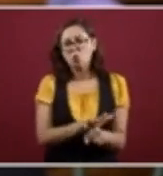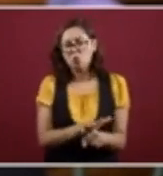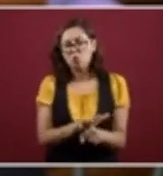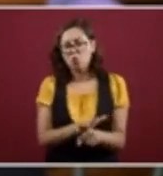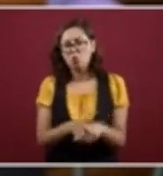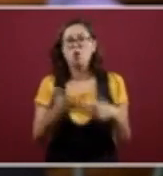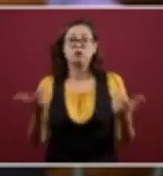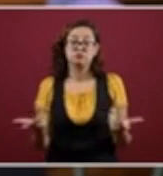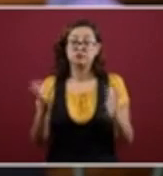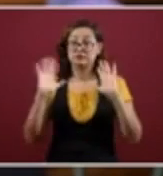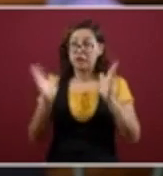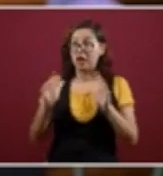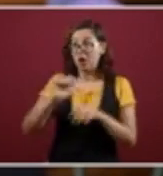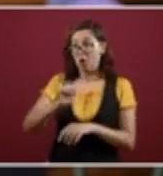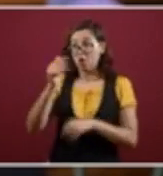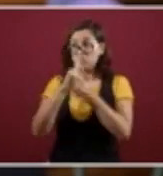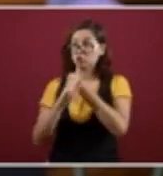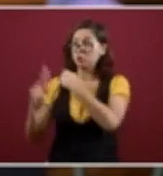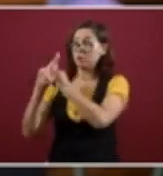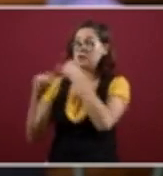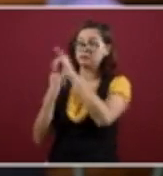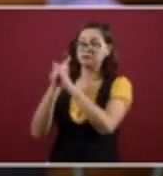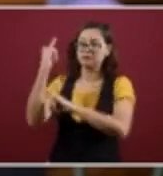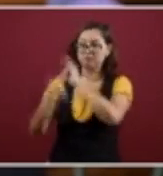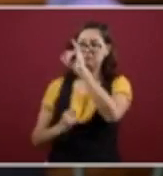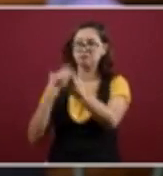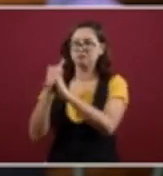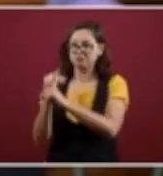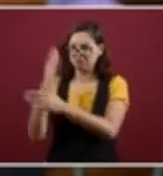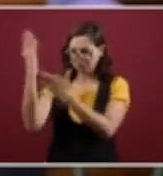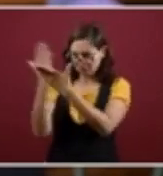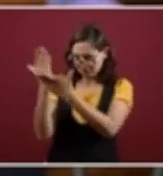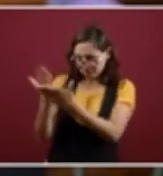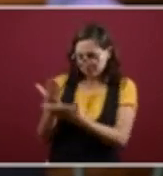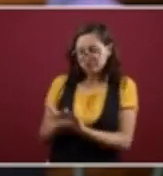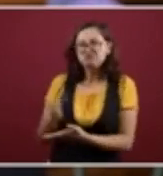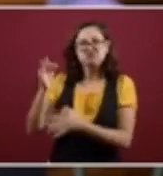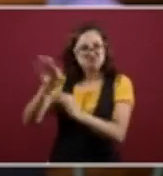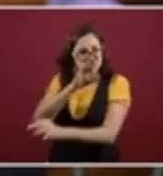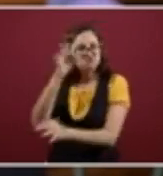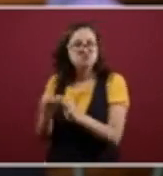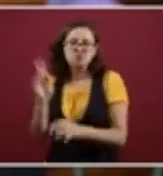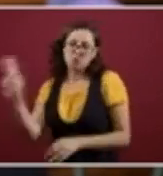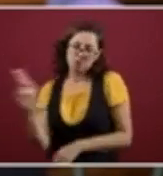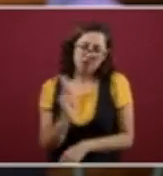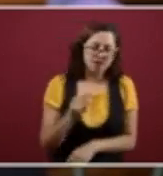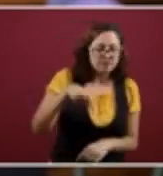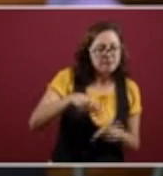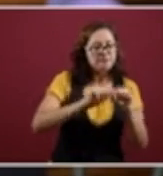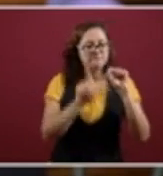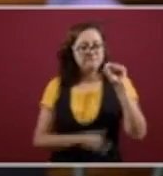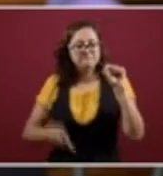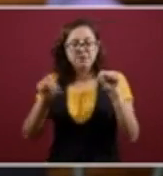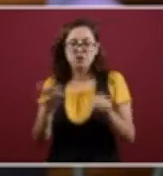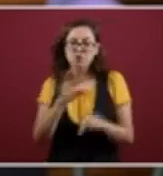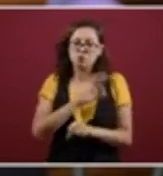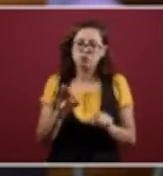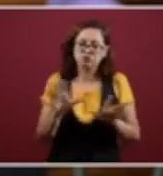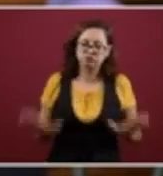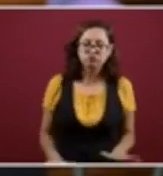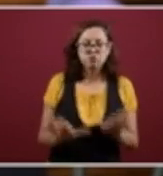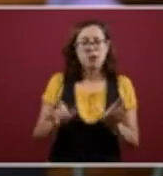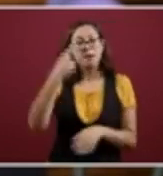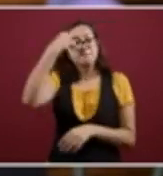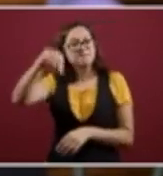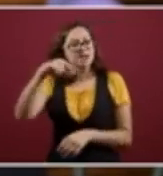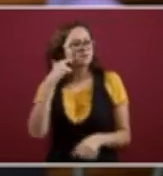probadas internacionalmente, pero adecuadas a la realidad nacional, en la que podamos identificar conductas que nos ayuden en el